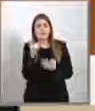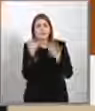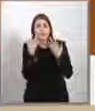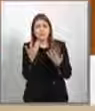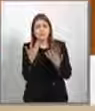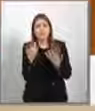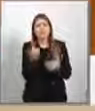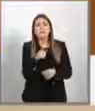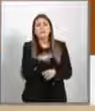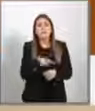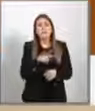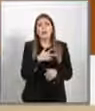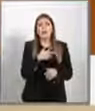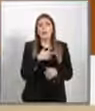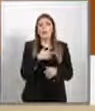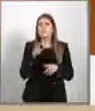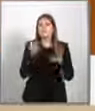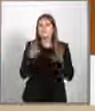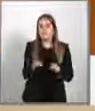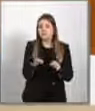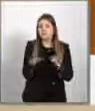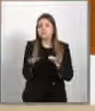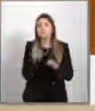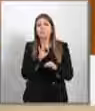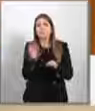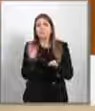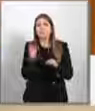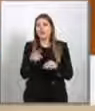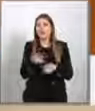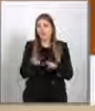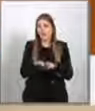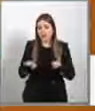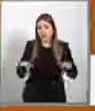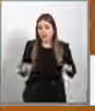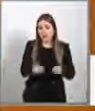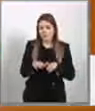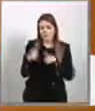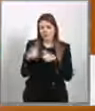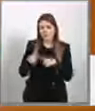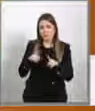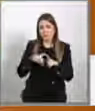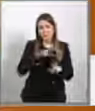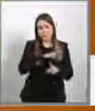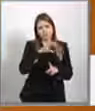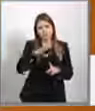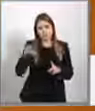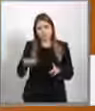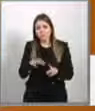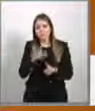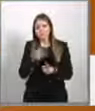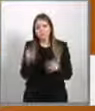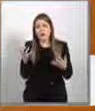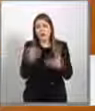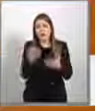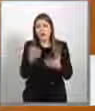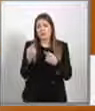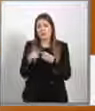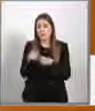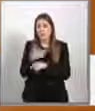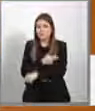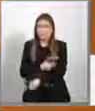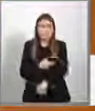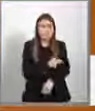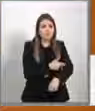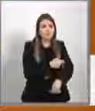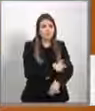donde los casos sean analizados por equipos multidisciplinarios que puedan resolver los casos de manera integral,